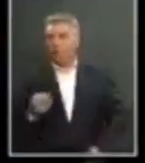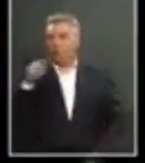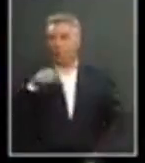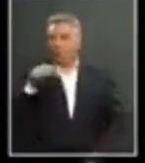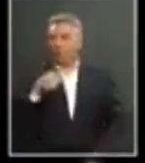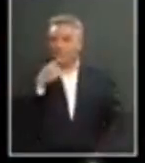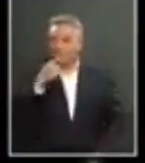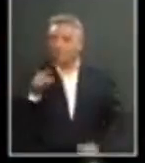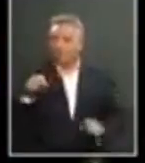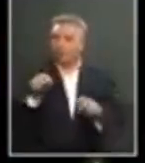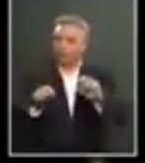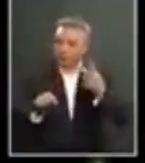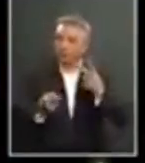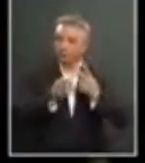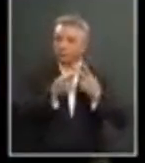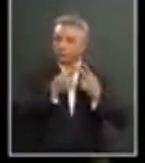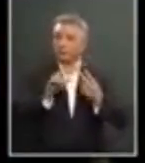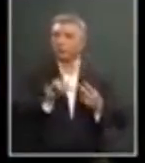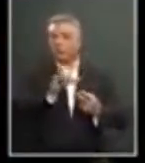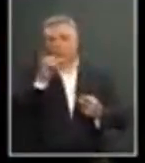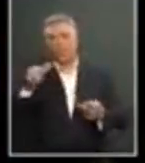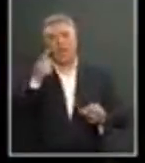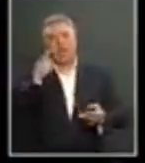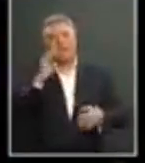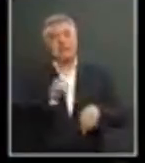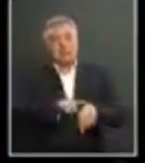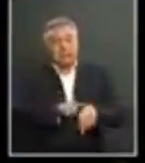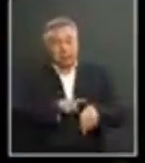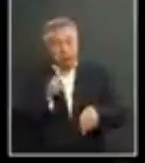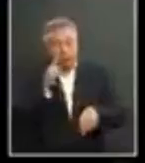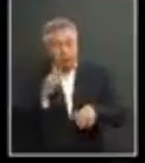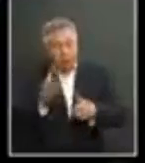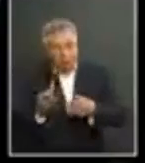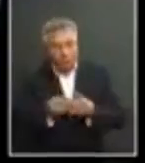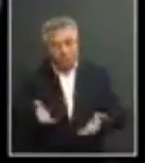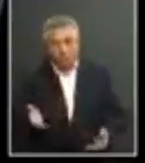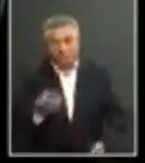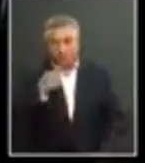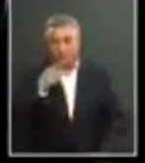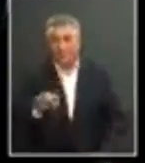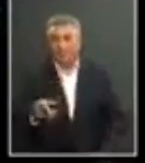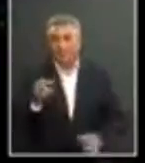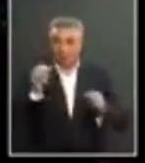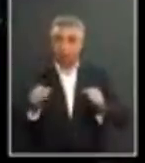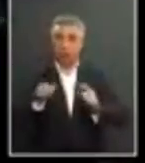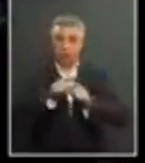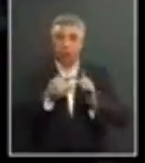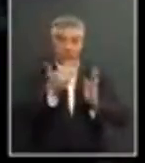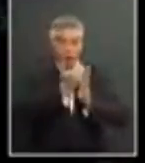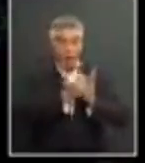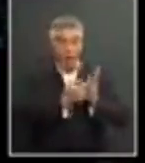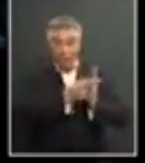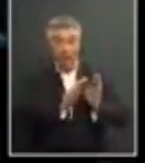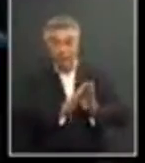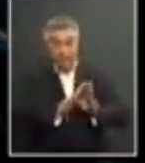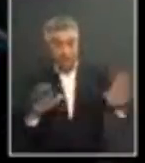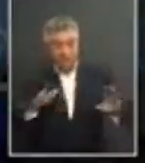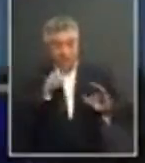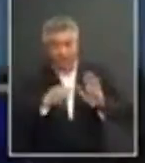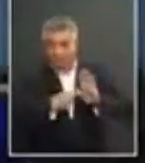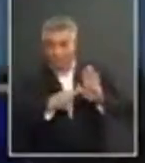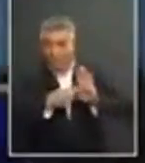agresión, que era la segunda parte, pero después a ver si alcanzamos. Bueno, de todas maneras, si no, después del programa igual podemos hablar, no tengo problema. En el turno